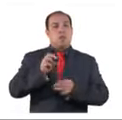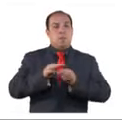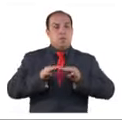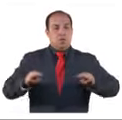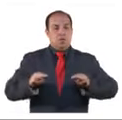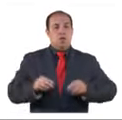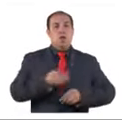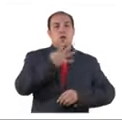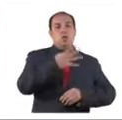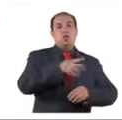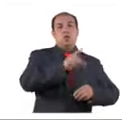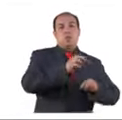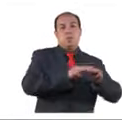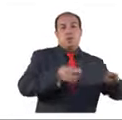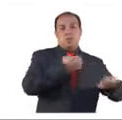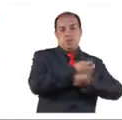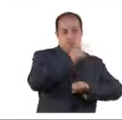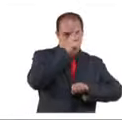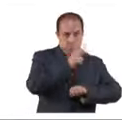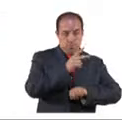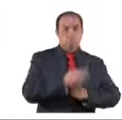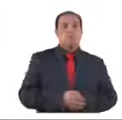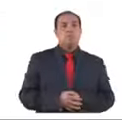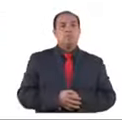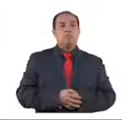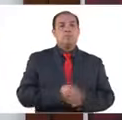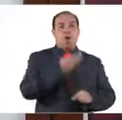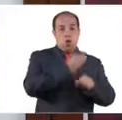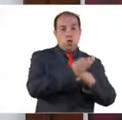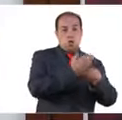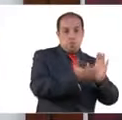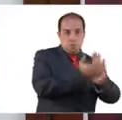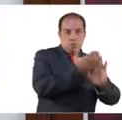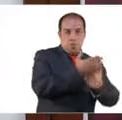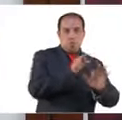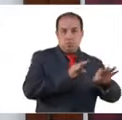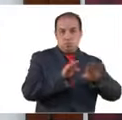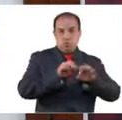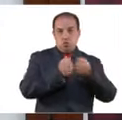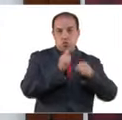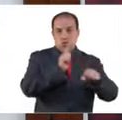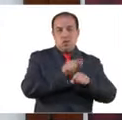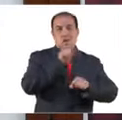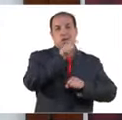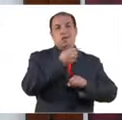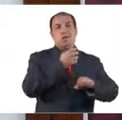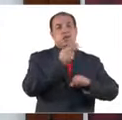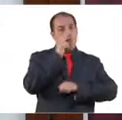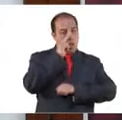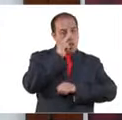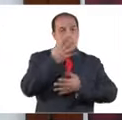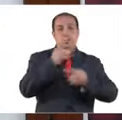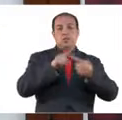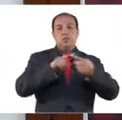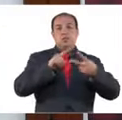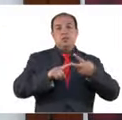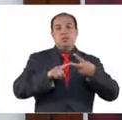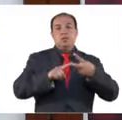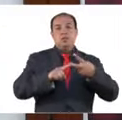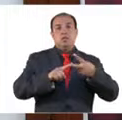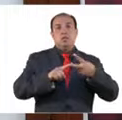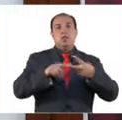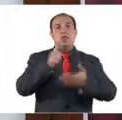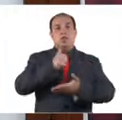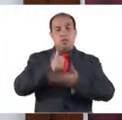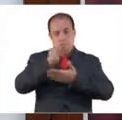4 kilómetros en el Estado de México. Esta está en proceso, se está haciendo también trabajo social del lado de Naucalpan y del lado de la ciudad.